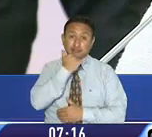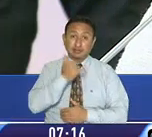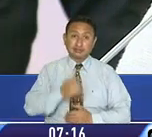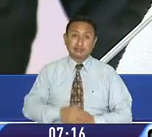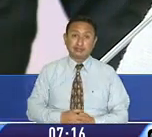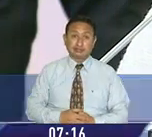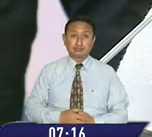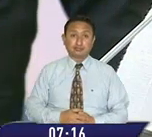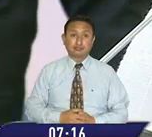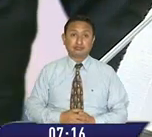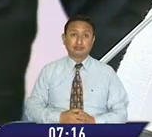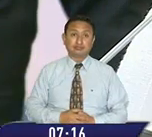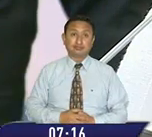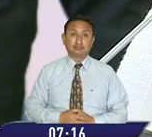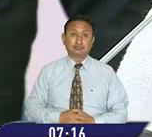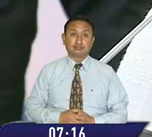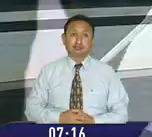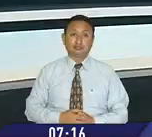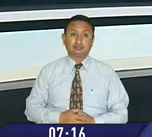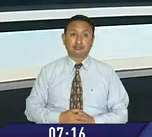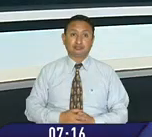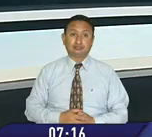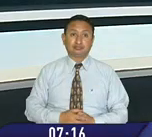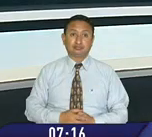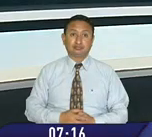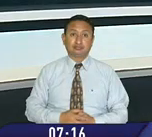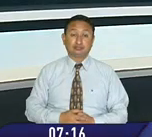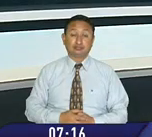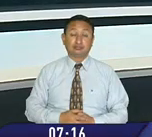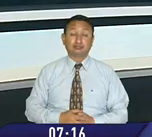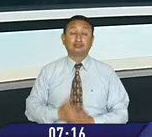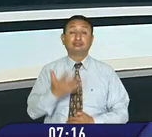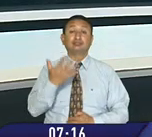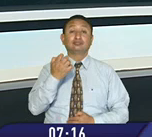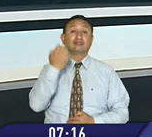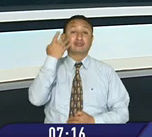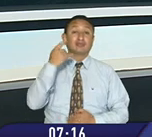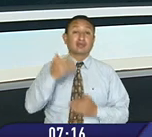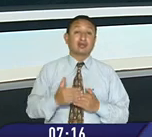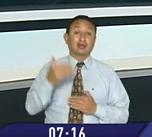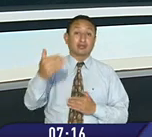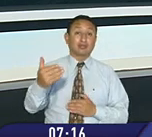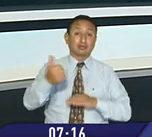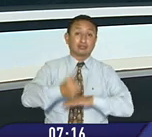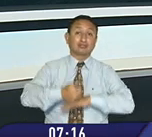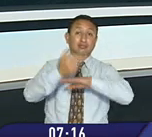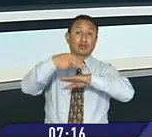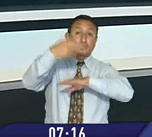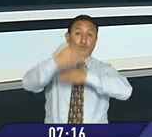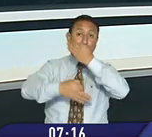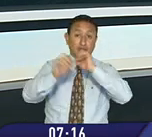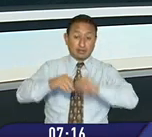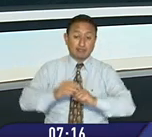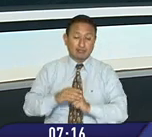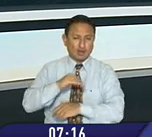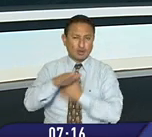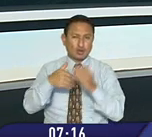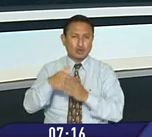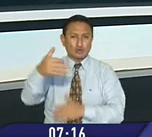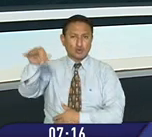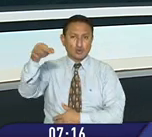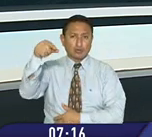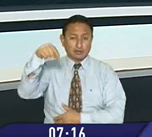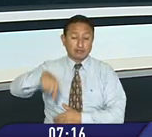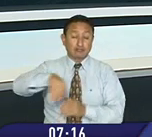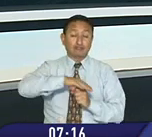Informó Valeria Navarro. Y dentro de 15 días la Corte Nacional de Justicia podría entregar toda la documentación para que la